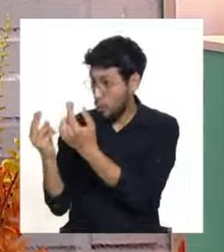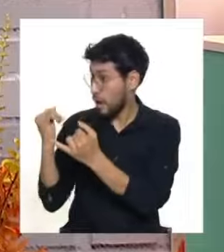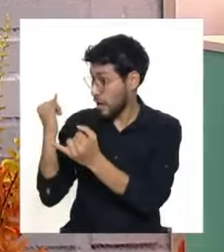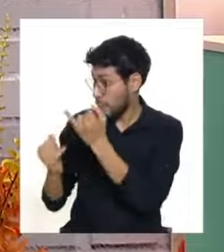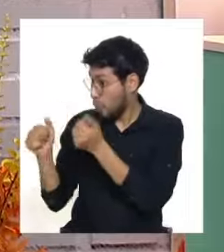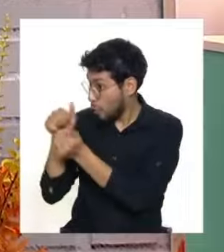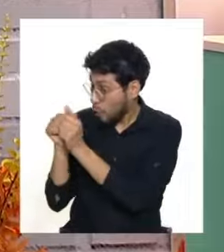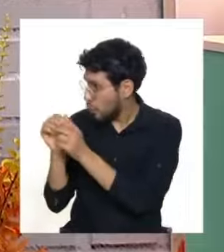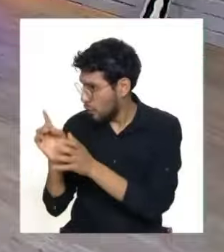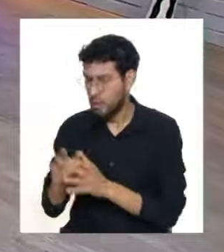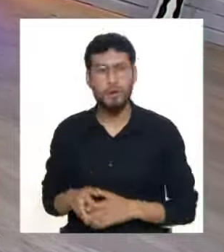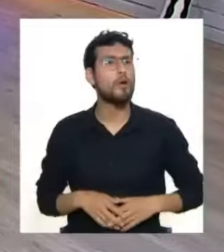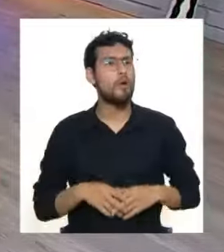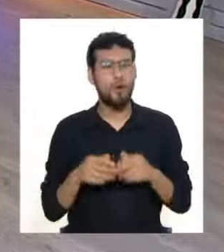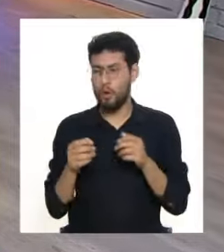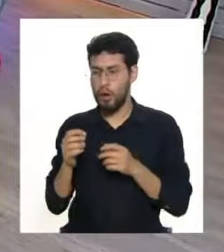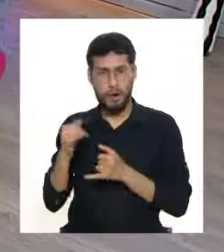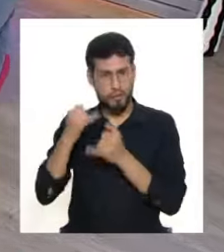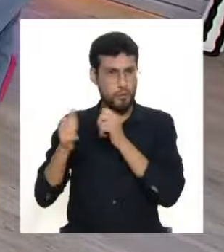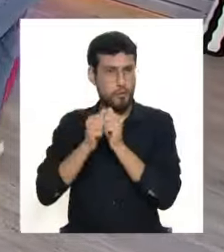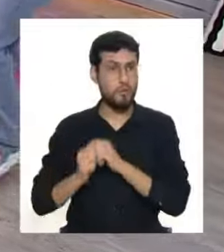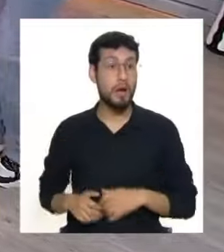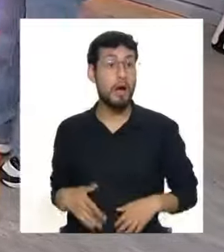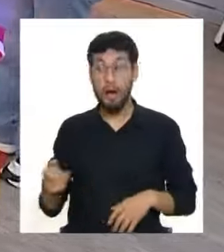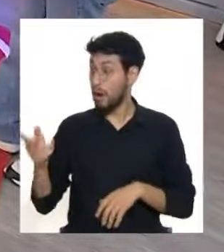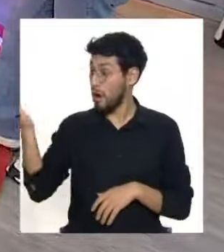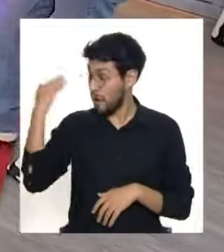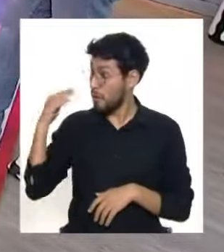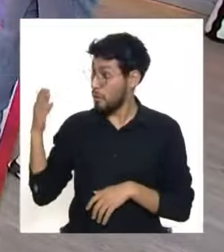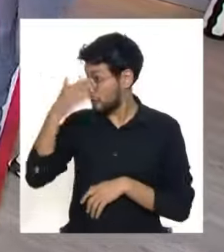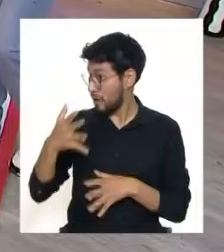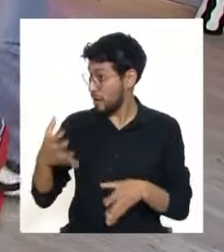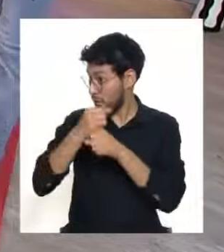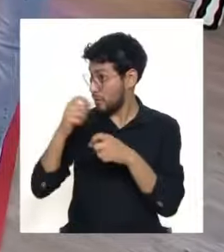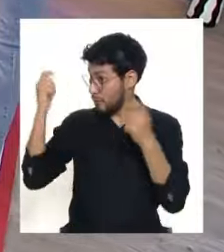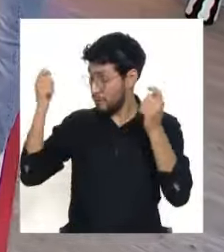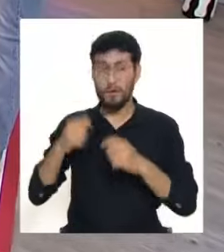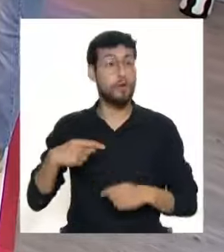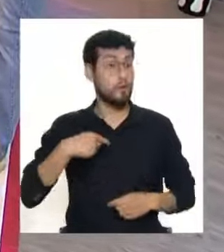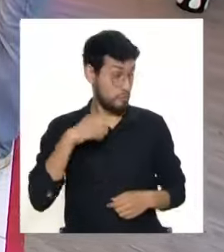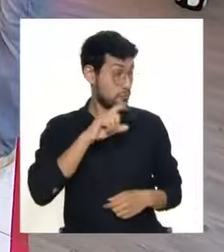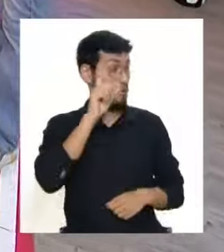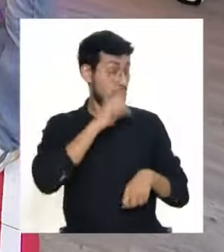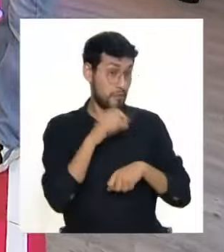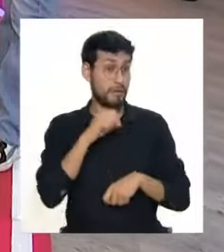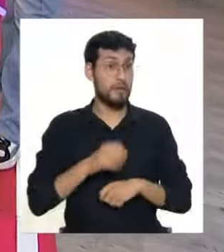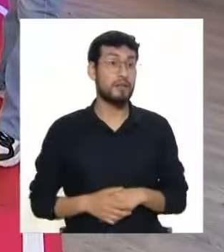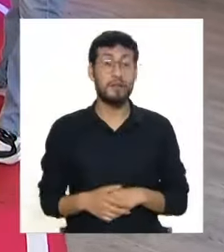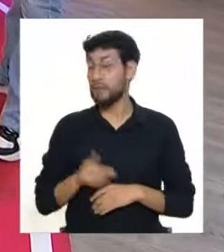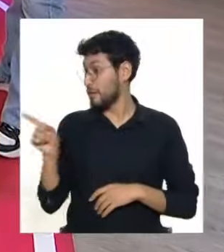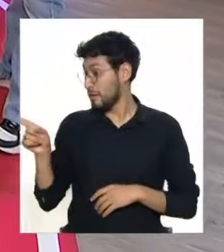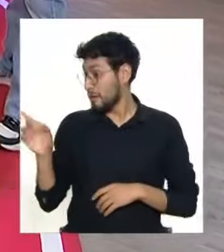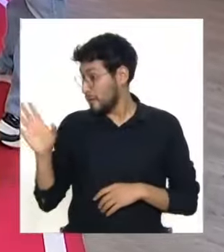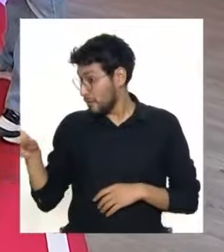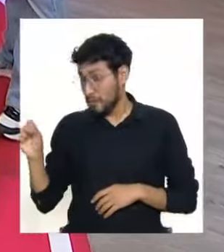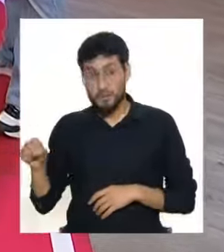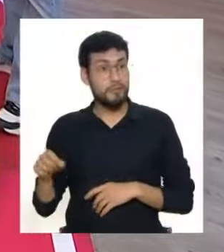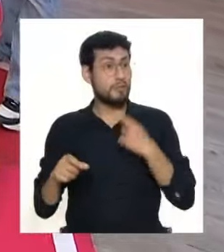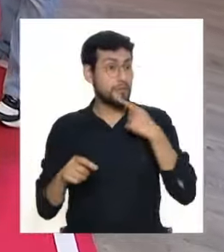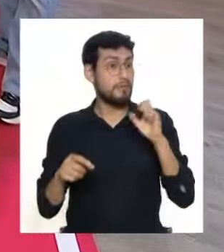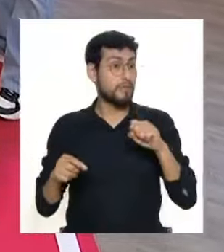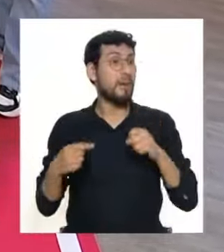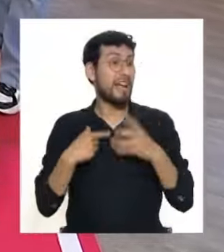terminan juntos o no? Sí, terminamos juntos. Oye, ¿y has ido a la fiesta de San Juan alguna vez? Yo sí una vez. Ya. No sé si. Yo también,